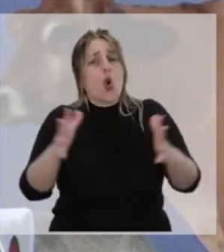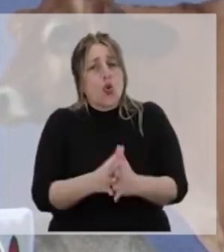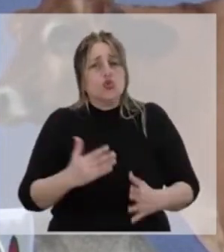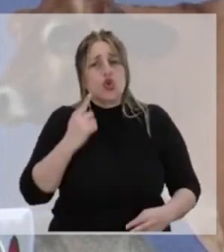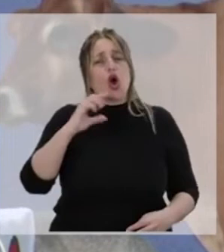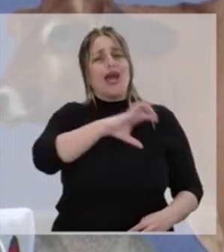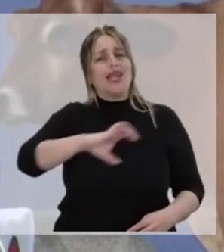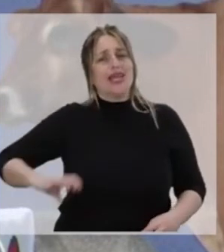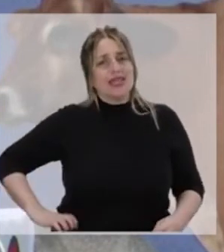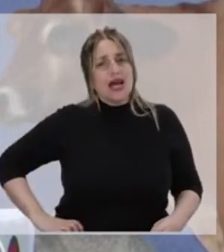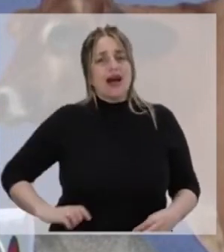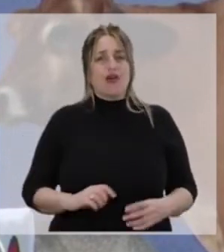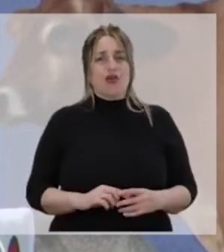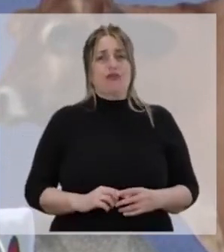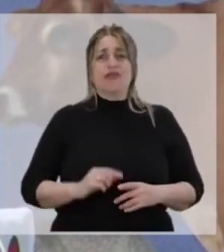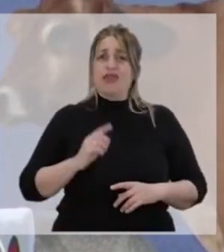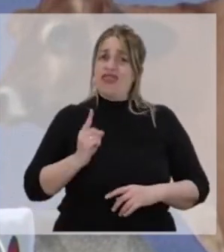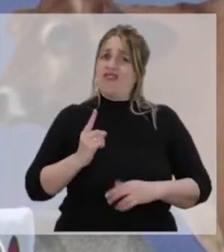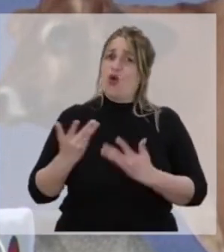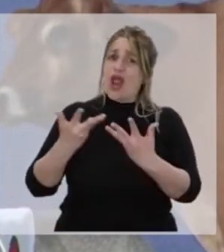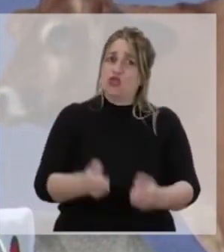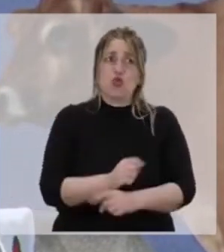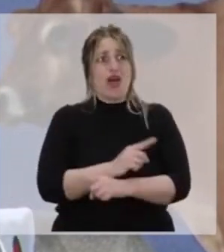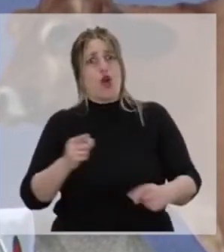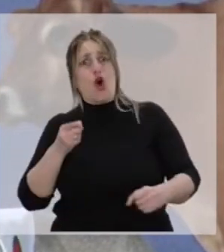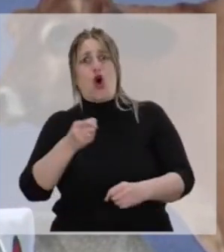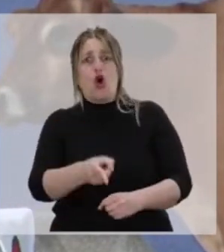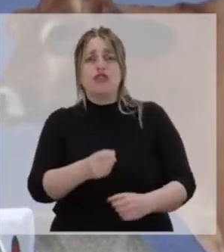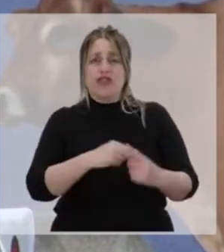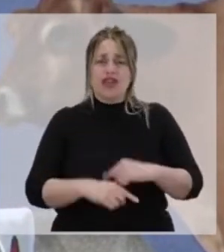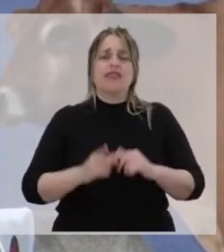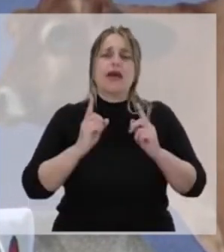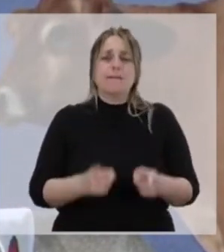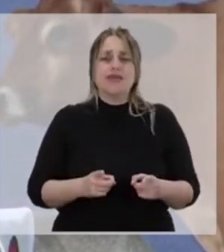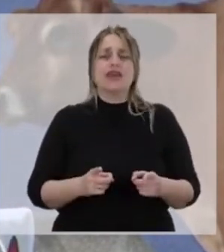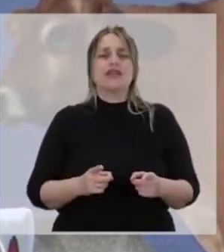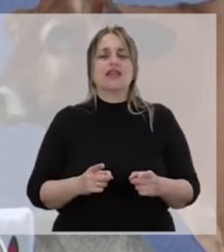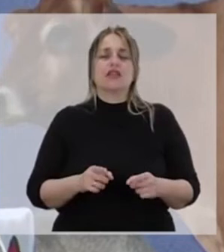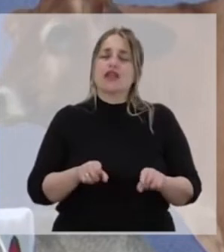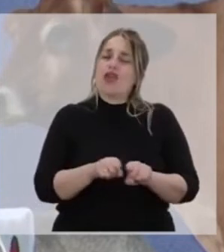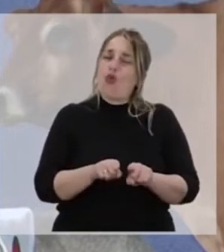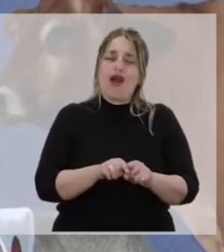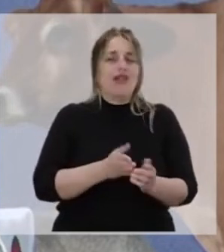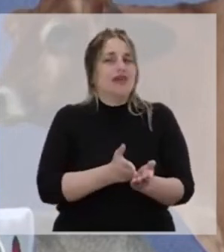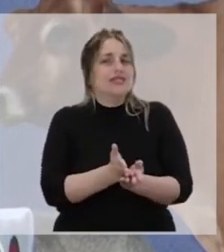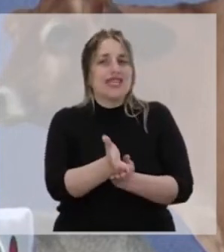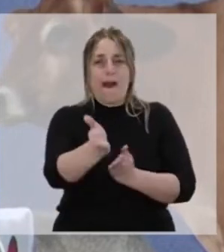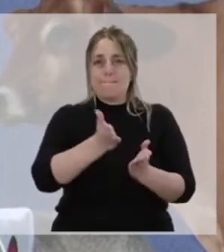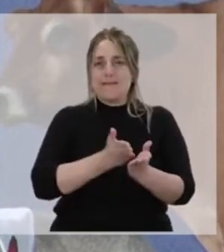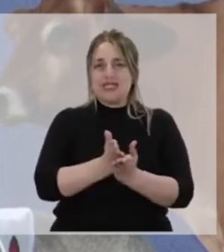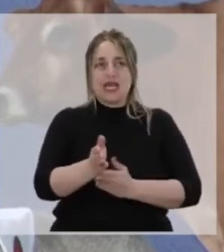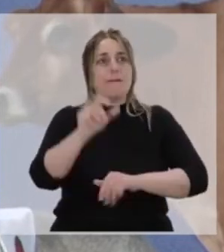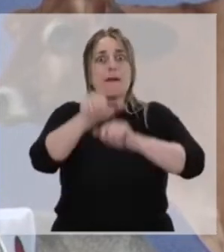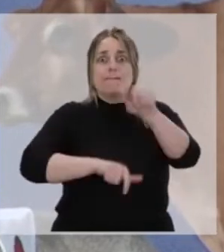de la mano el estado que tiene que ser una ayuda y no una carga y como siempre como